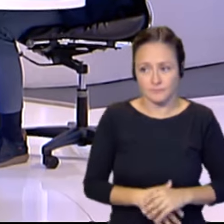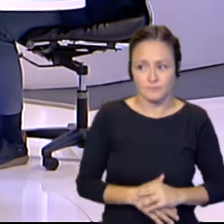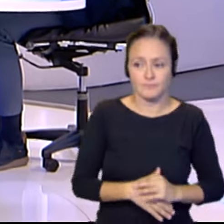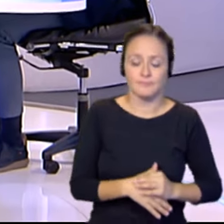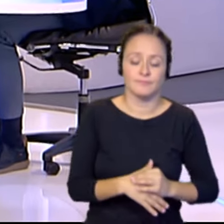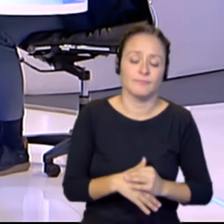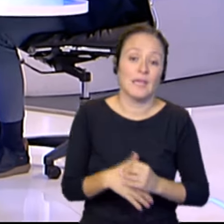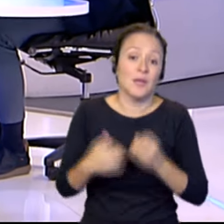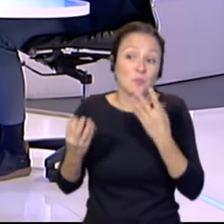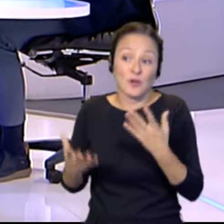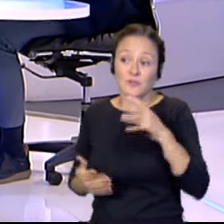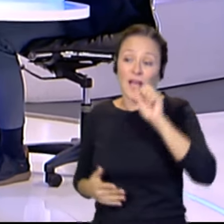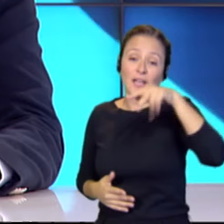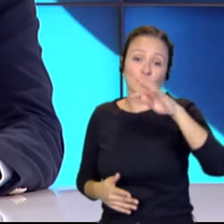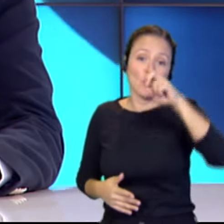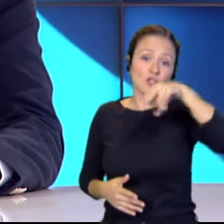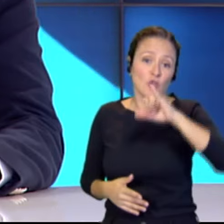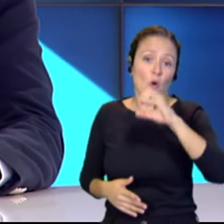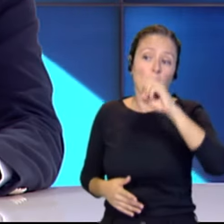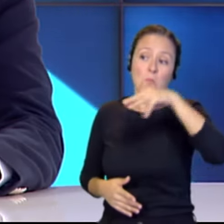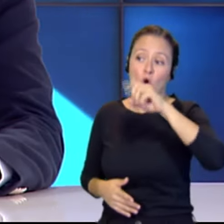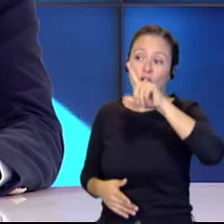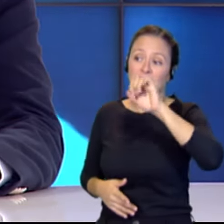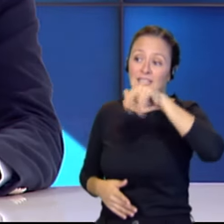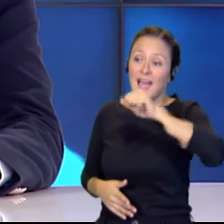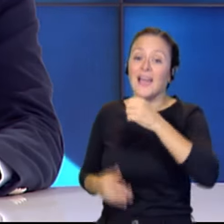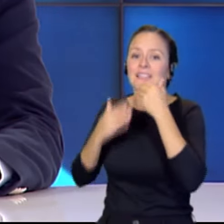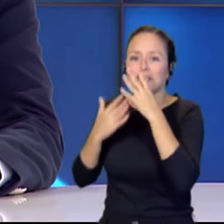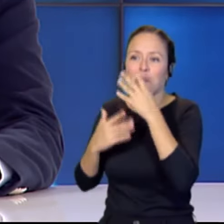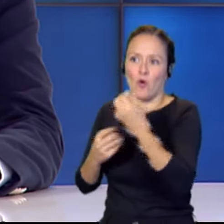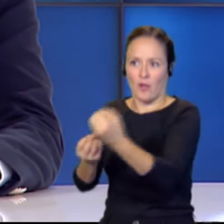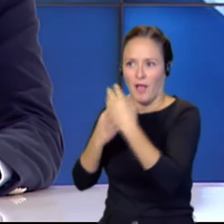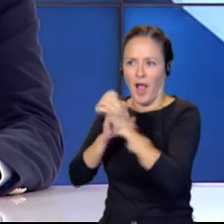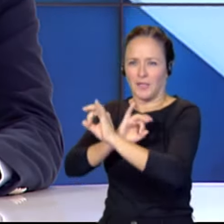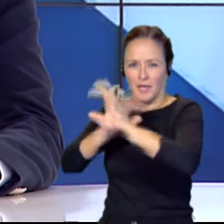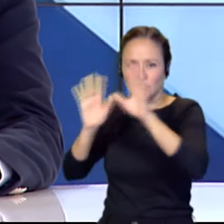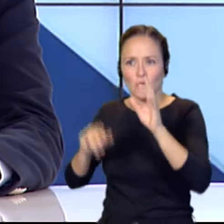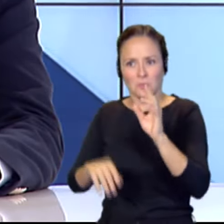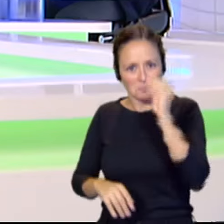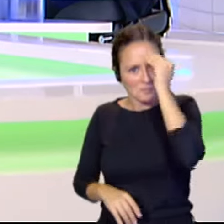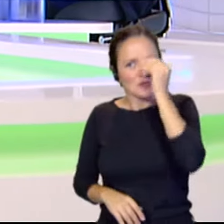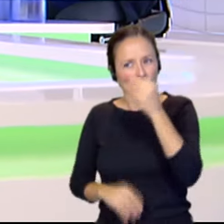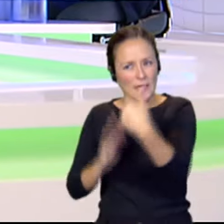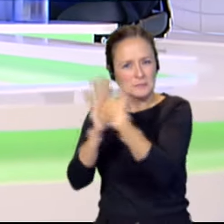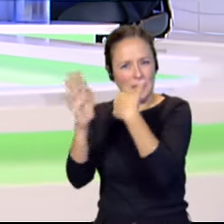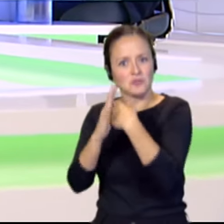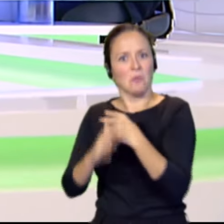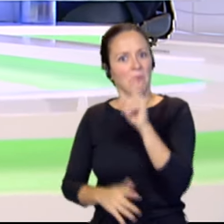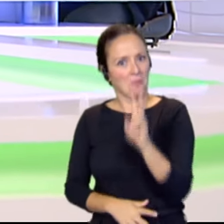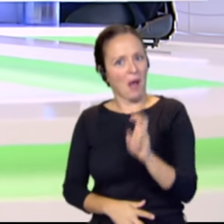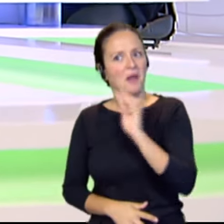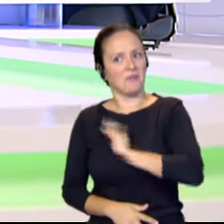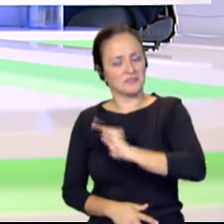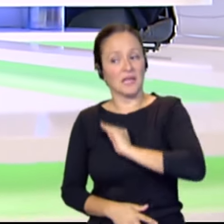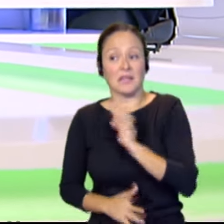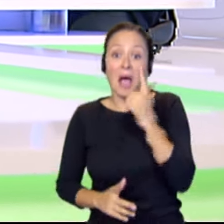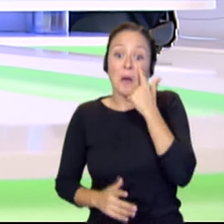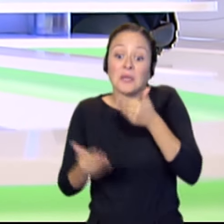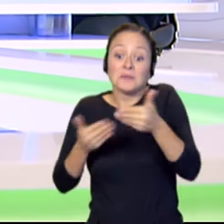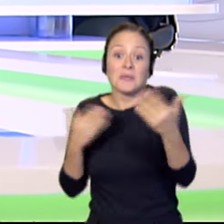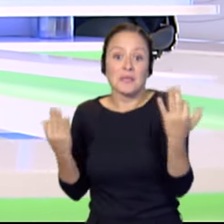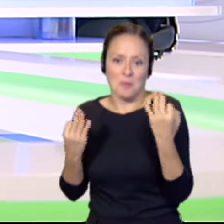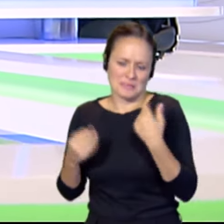Juan Antonio Molina Muchísimas gracias por las aclaraciones yo creo que nos ha servido de de mucho esta explicación veremos qué pasa dentro de muy poquito lo